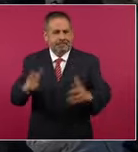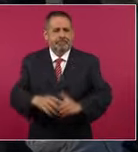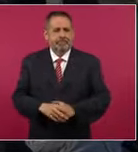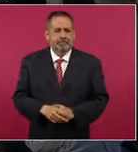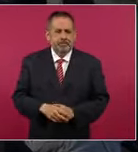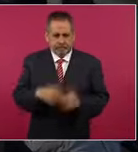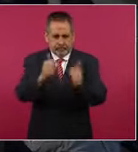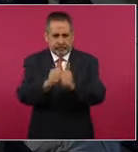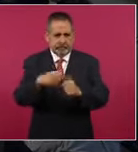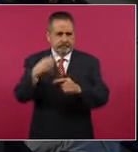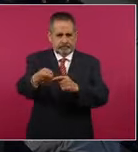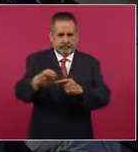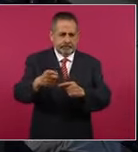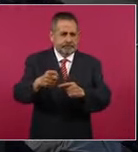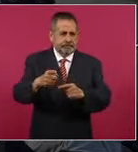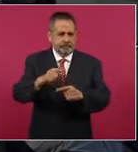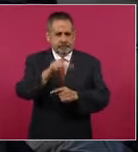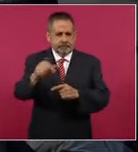Te quedas pendiente.